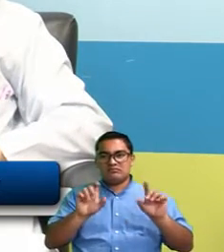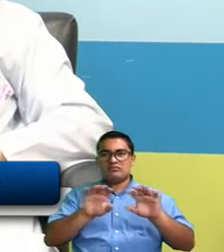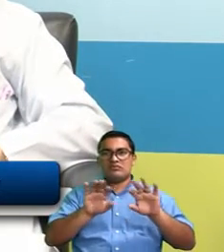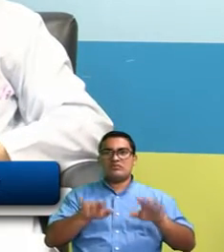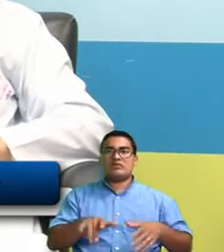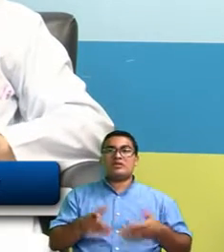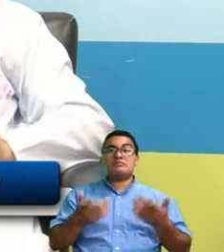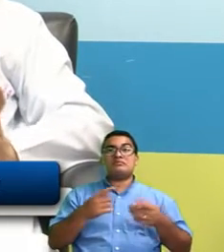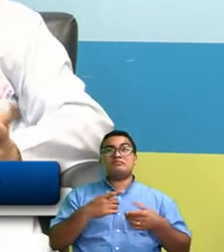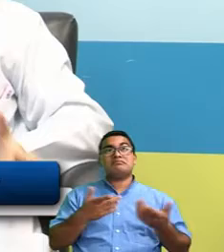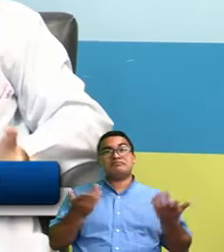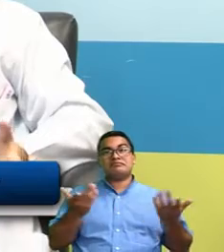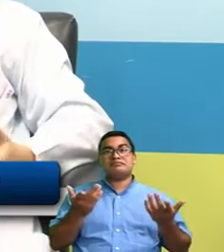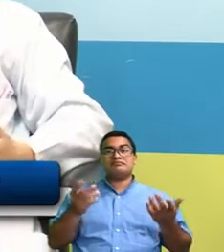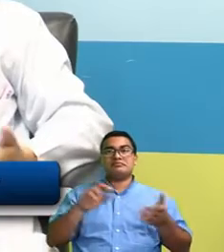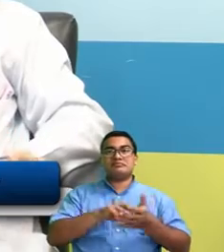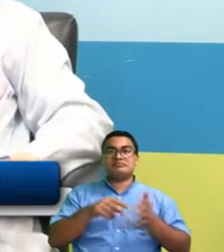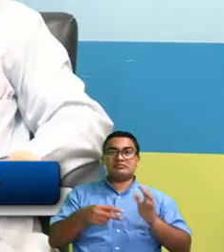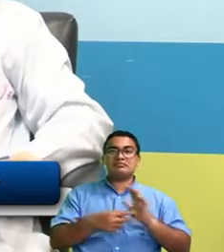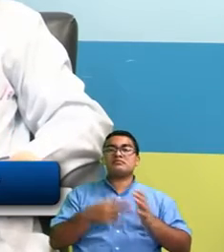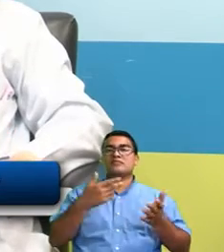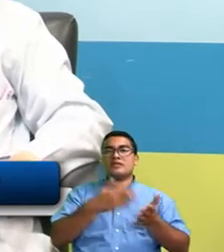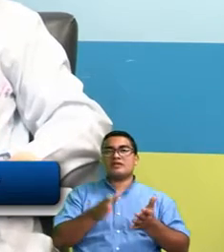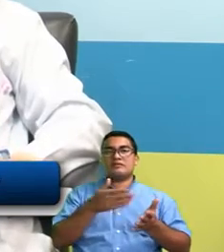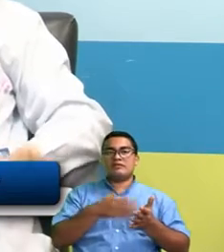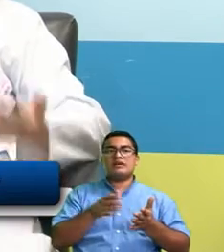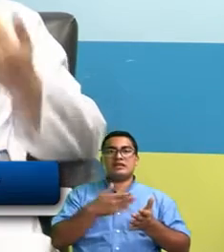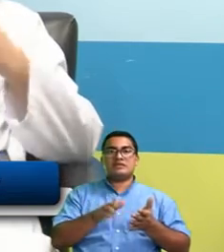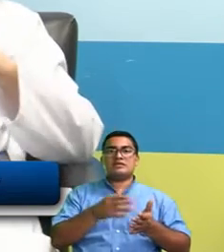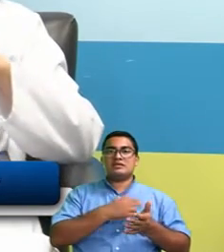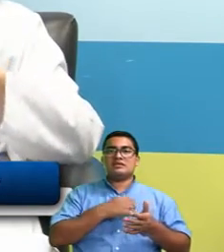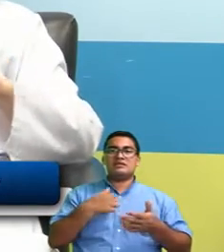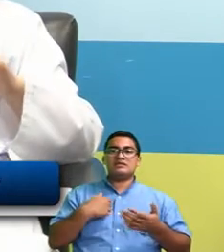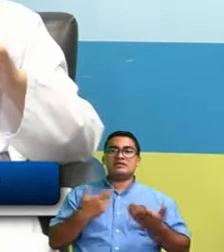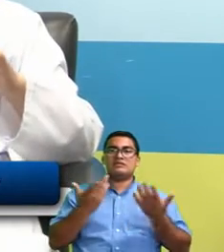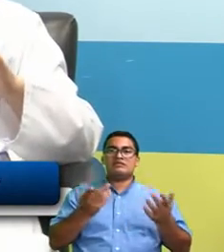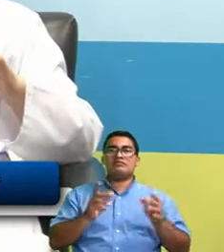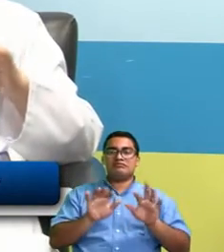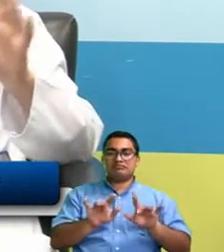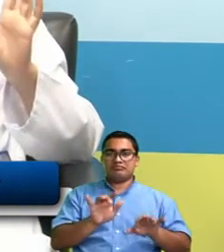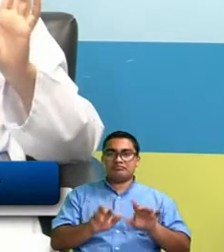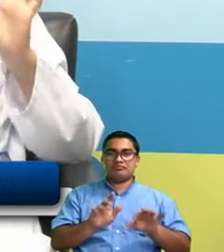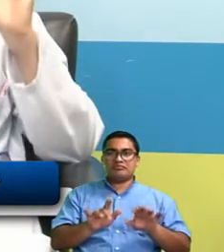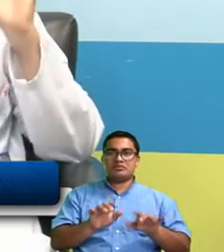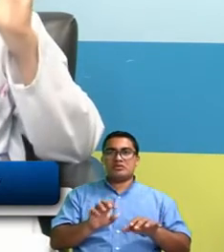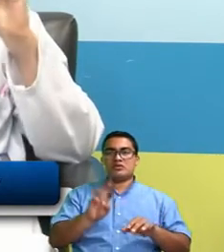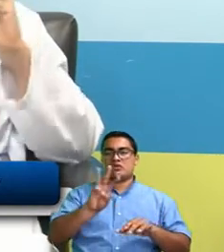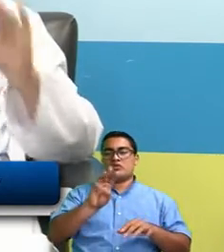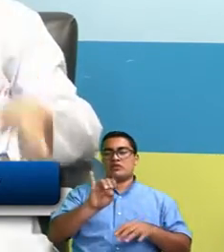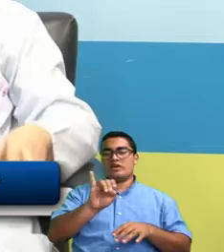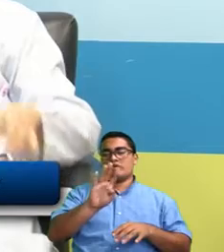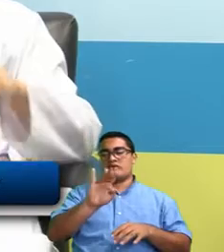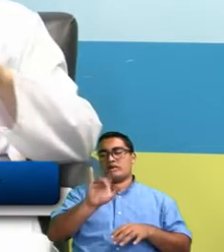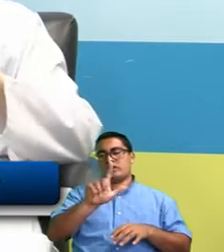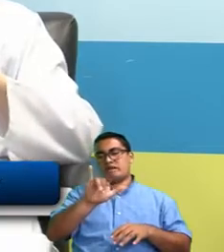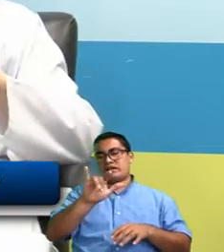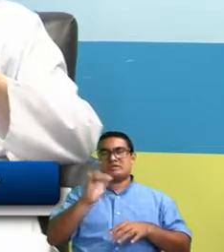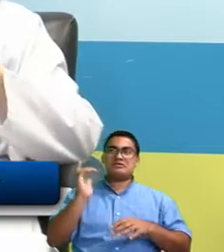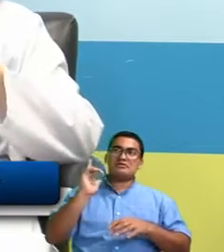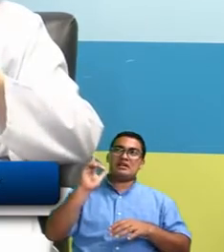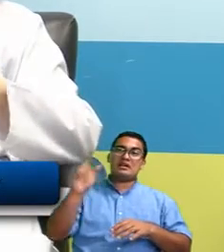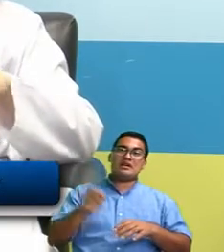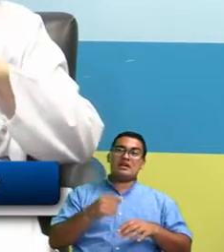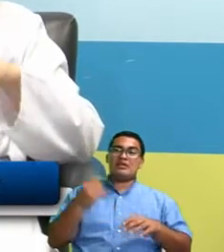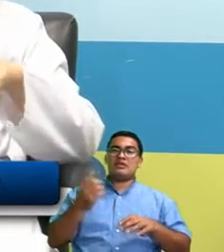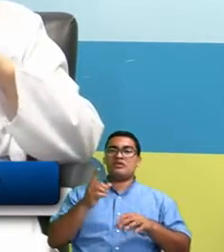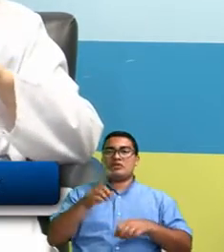el pasaje? Entonces, este sistema permite agilizar las cosas. Porque lo mete, digamos, está en Huihuilí, está en el Tortuguero, el médico que toma el